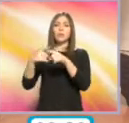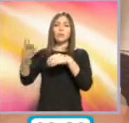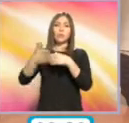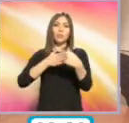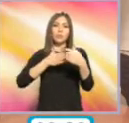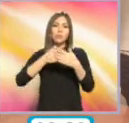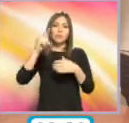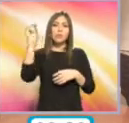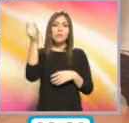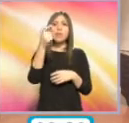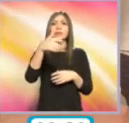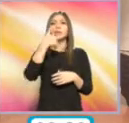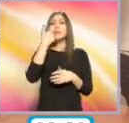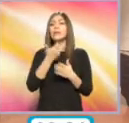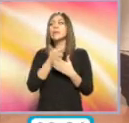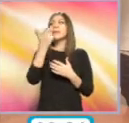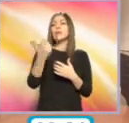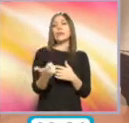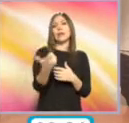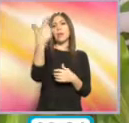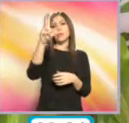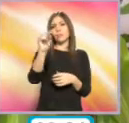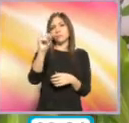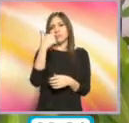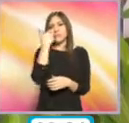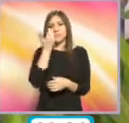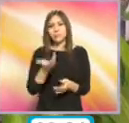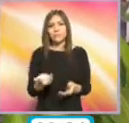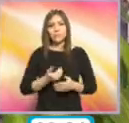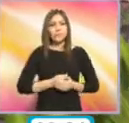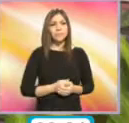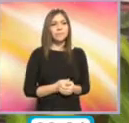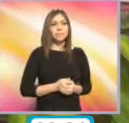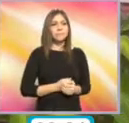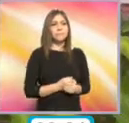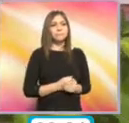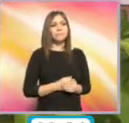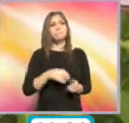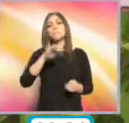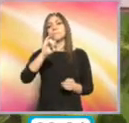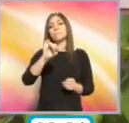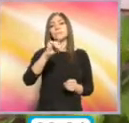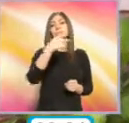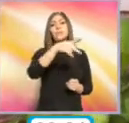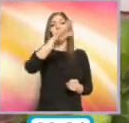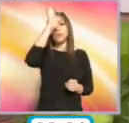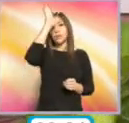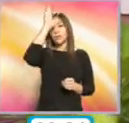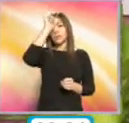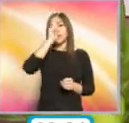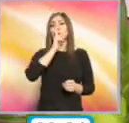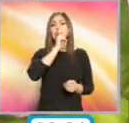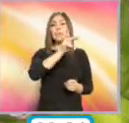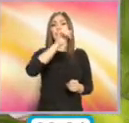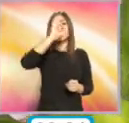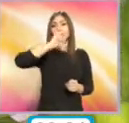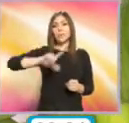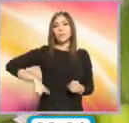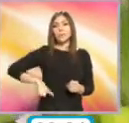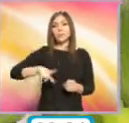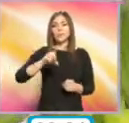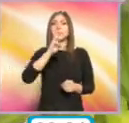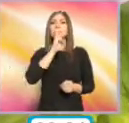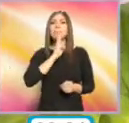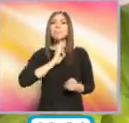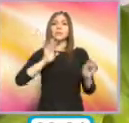que tampoco sea caro, arquitecta. Así es, bueno, es un compromiso del jefe de gobierno, el doctor Miguel Ángel Mancera, que